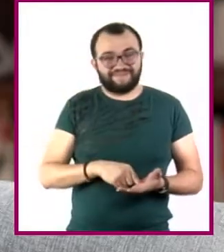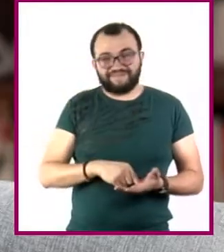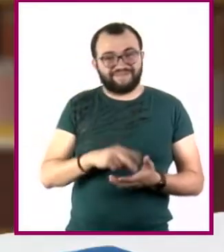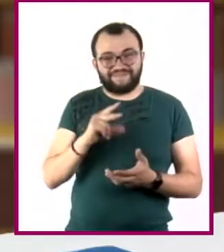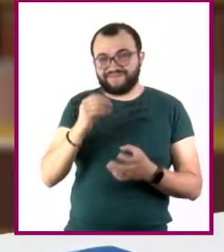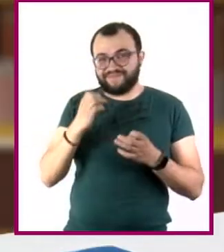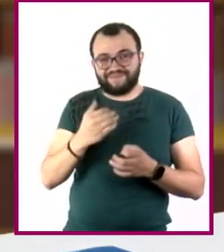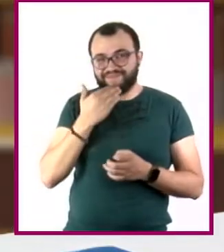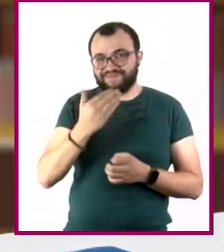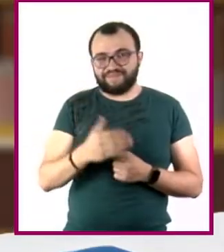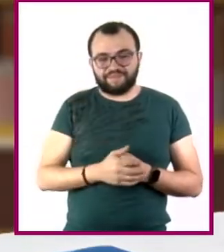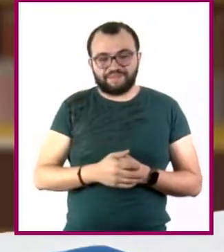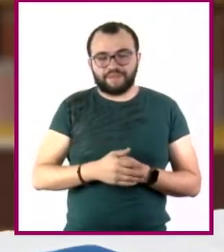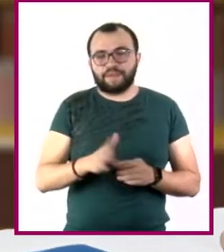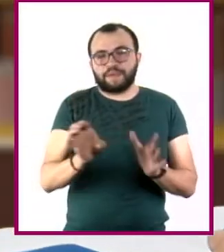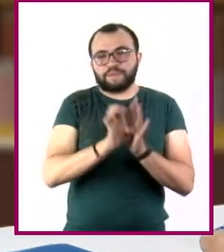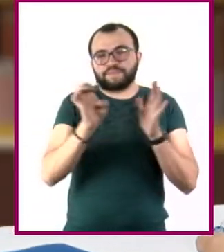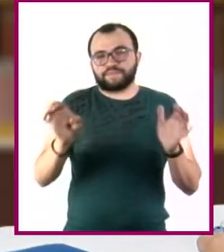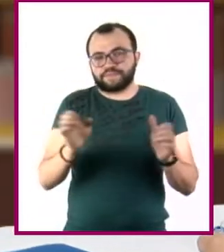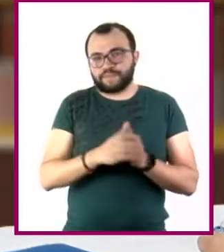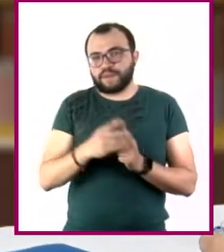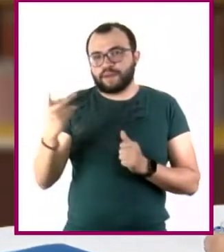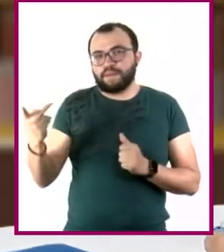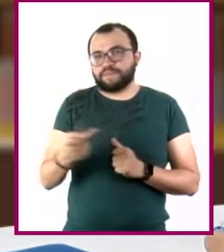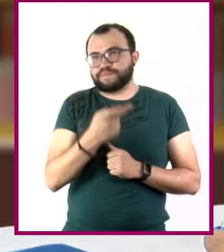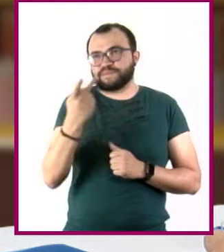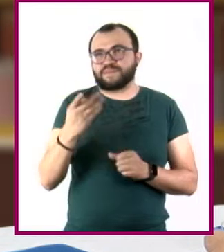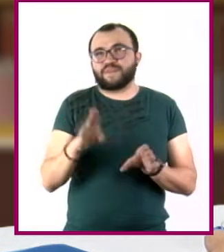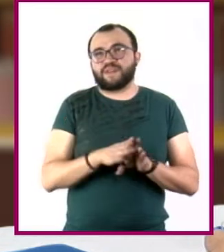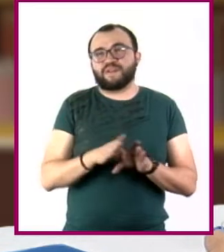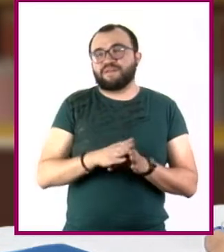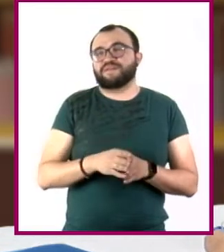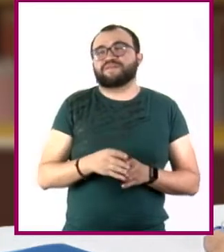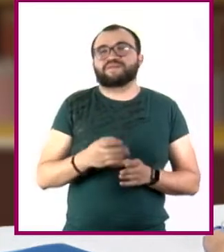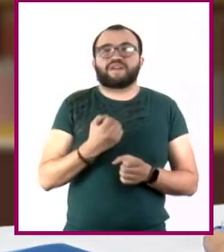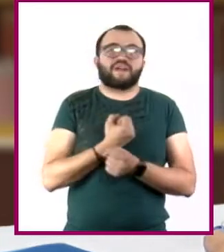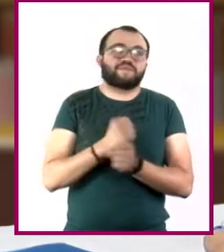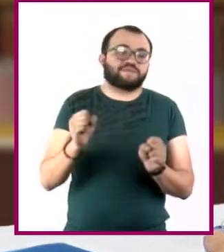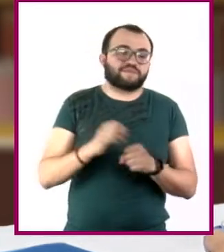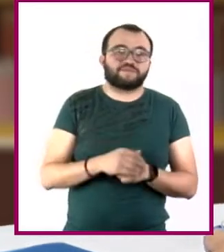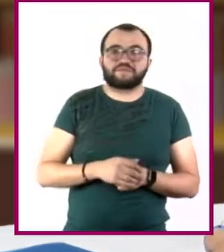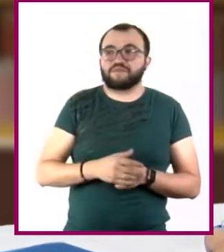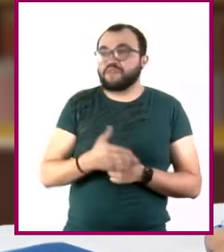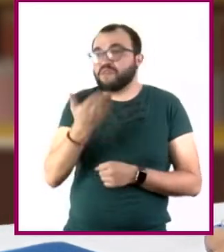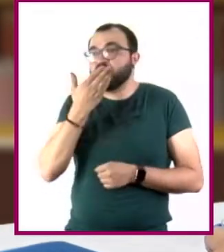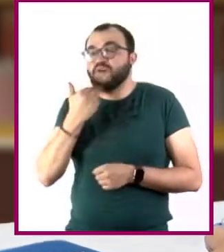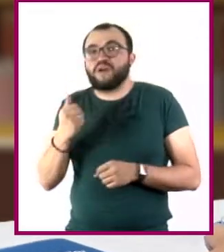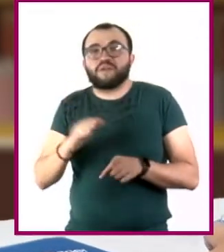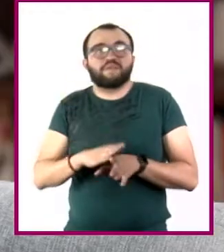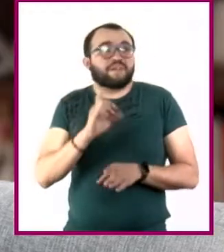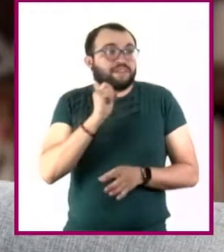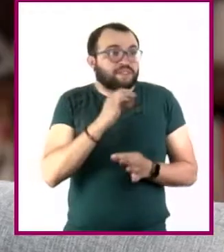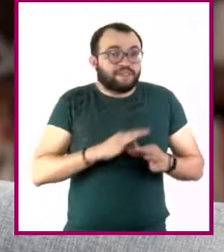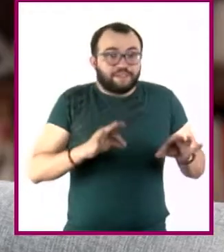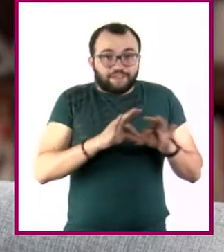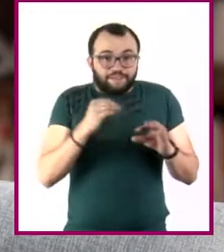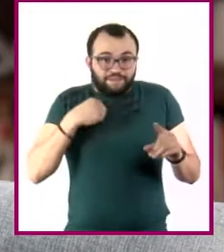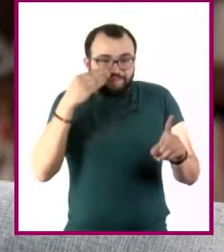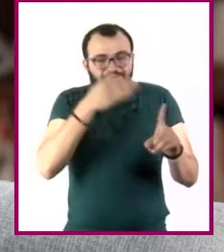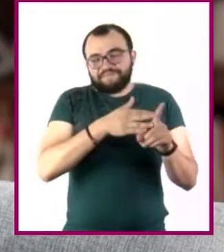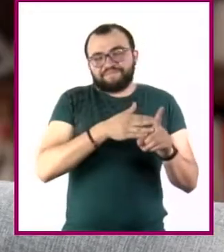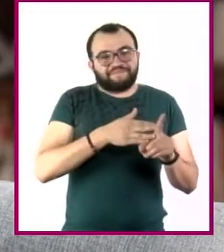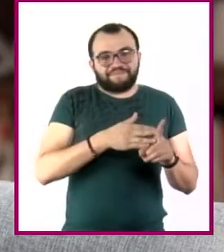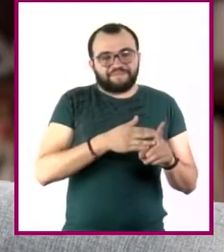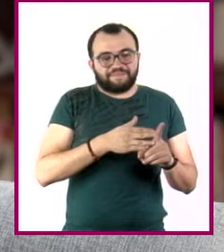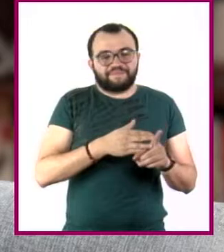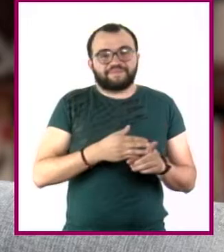¿Cómo? Pues como ejemplos de preguntas ociosas. No van a ningún lado y que a nadie le importa realmente. Ándale, como si